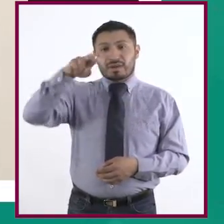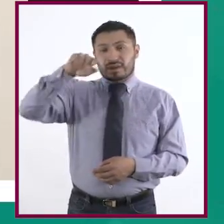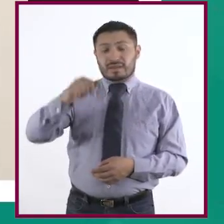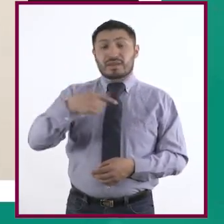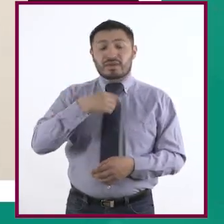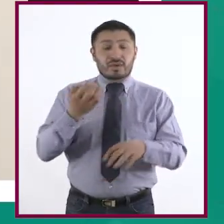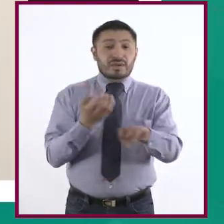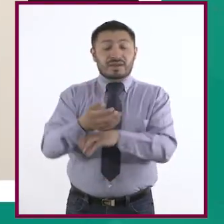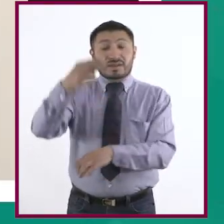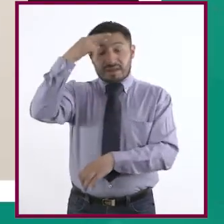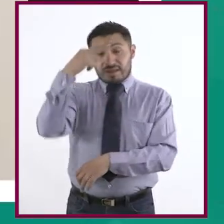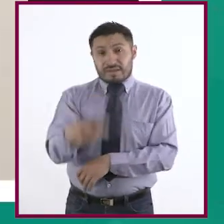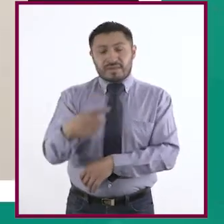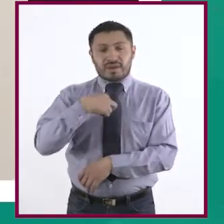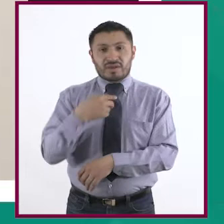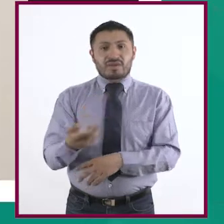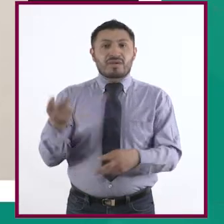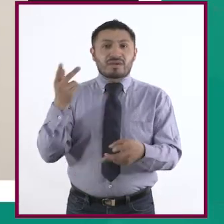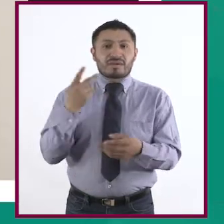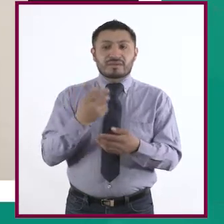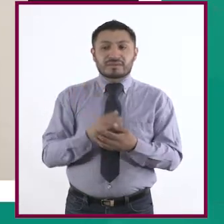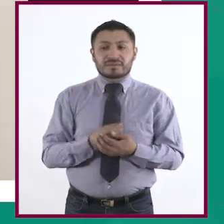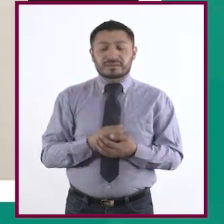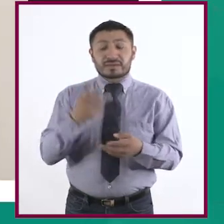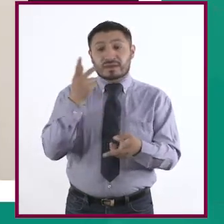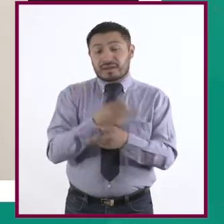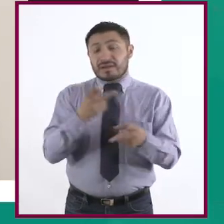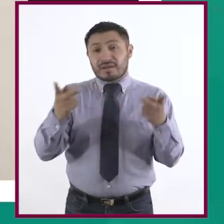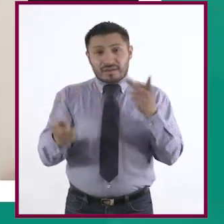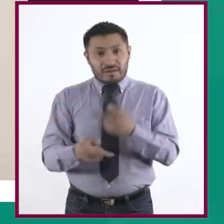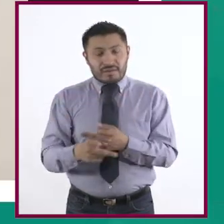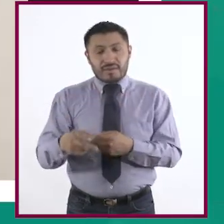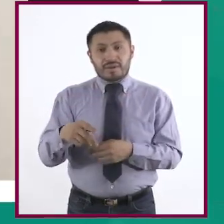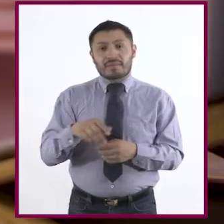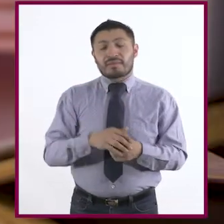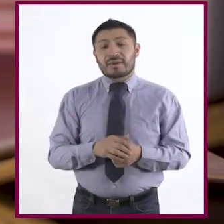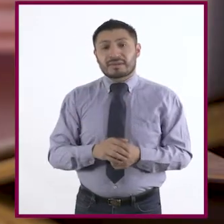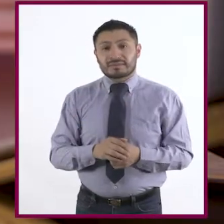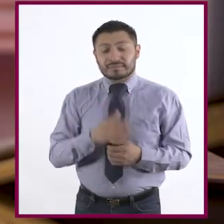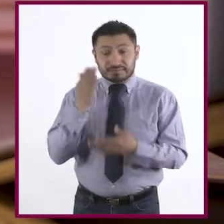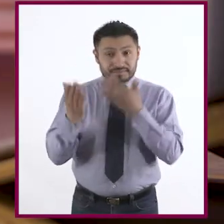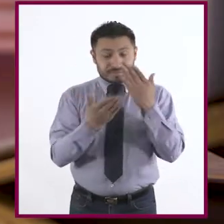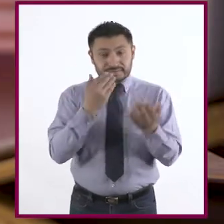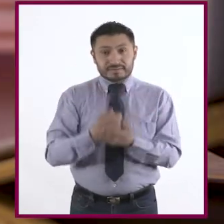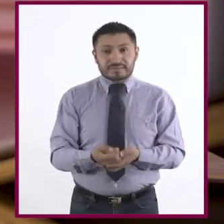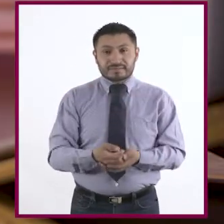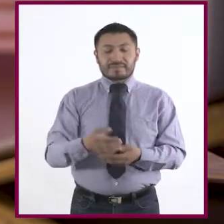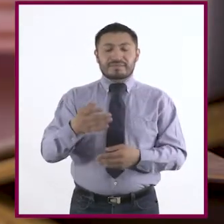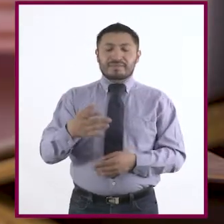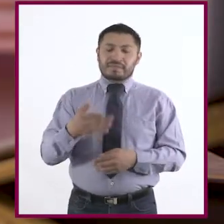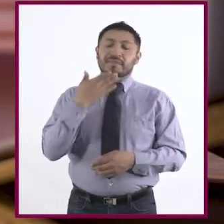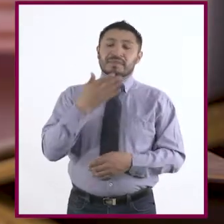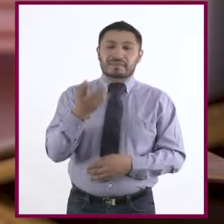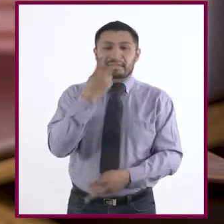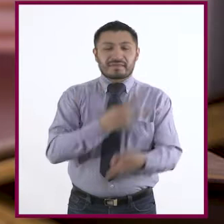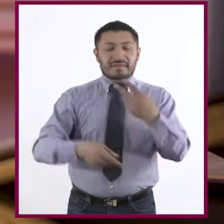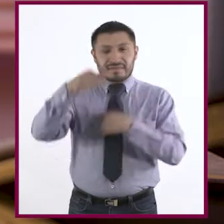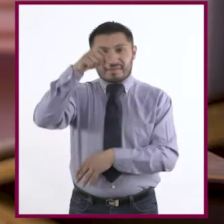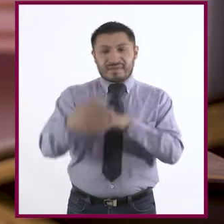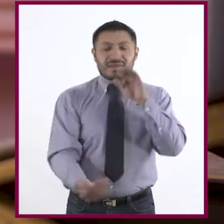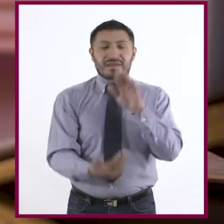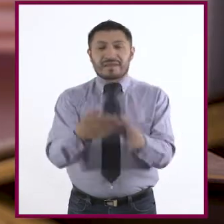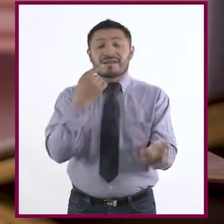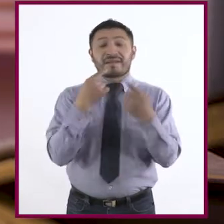Estado de México y estudio en el Colegio de Bachilleres Plantel 12. Les doy la más sincera bienvenida a la mesa de diálogo